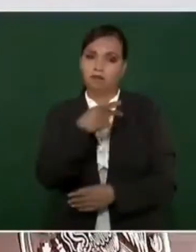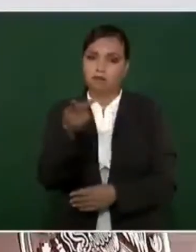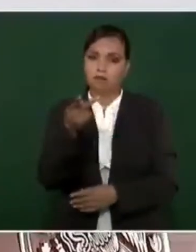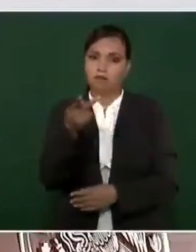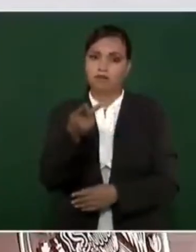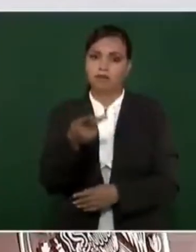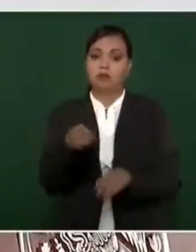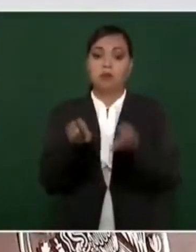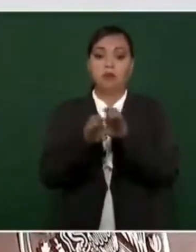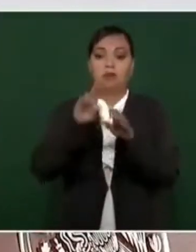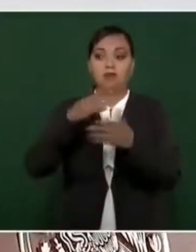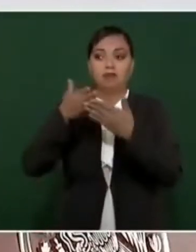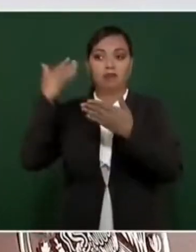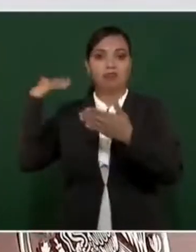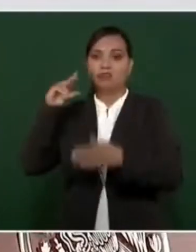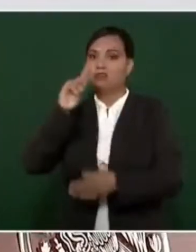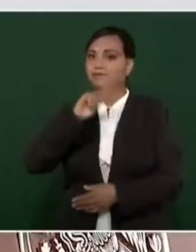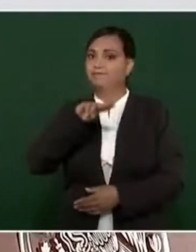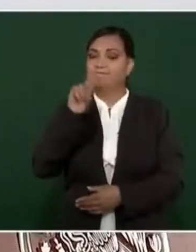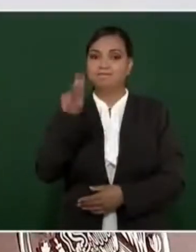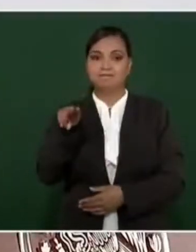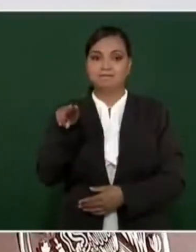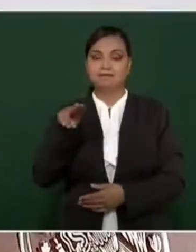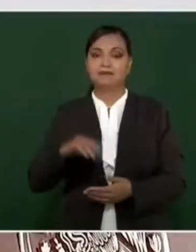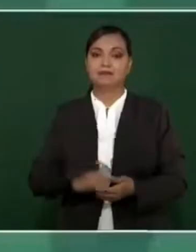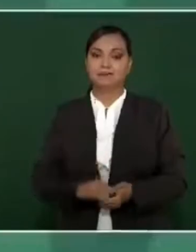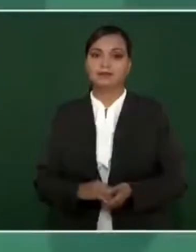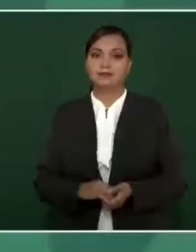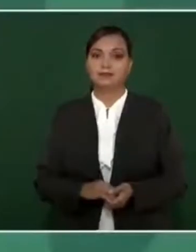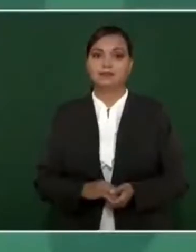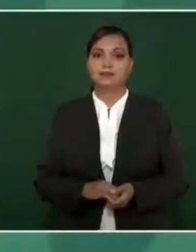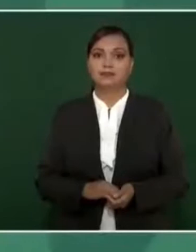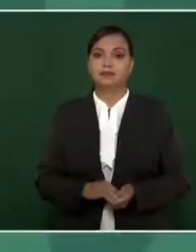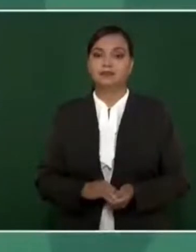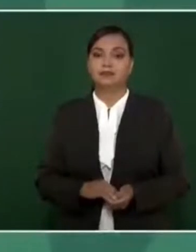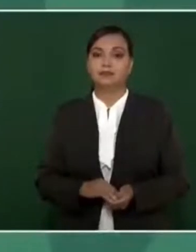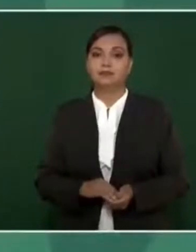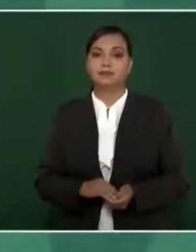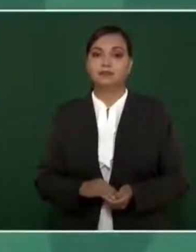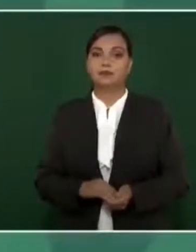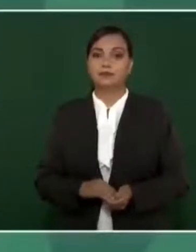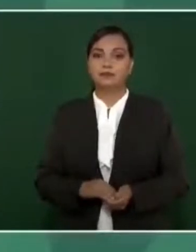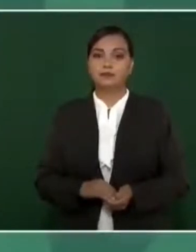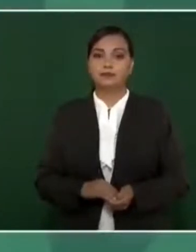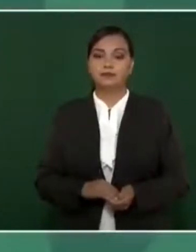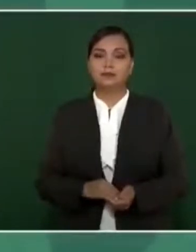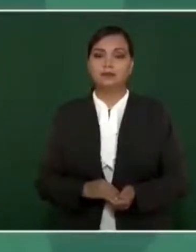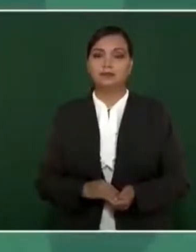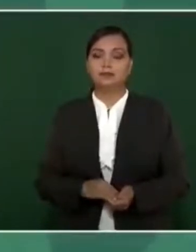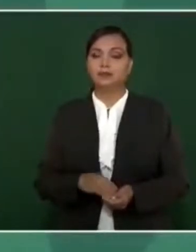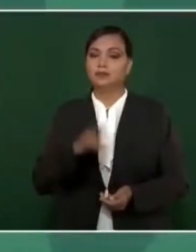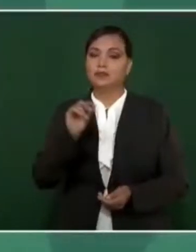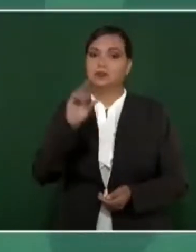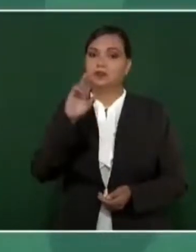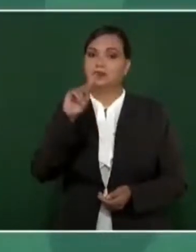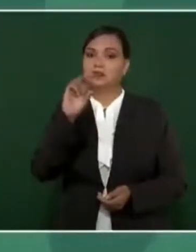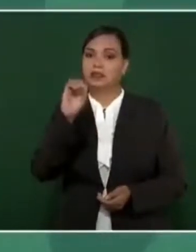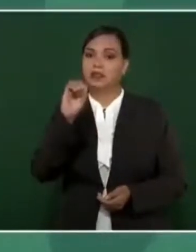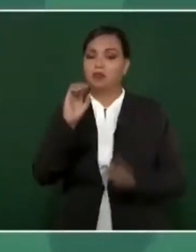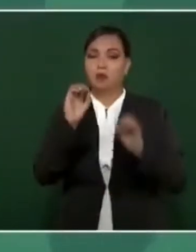No es un reto, no es un desafío. Les invito a que